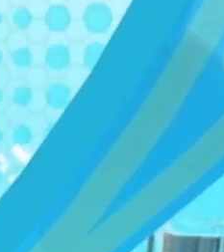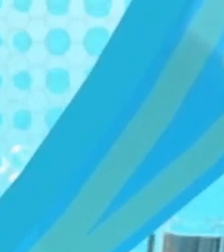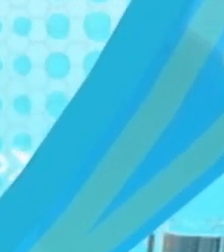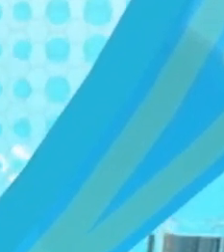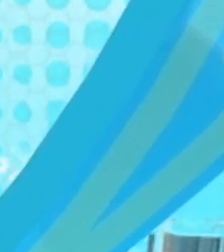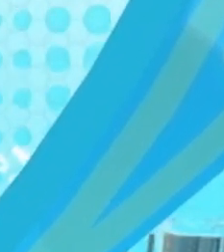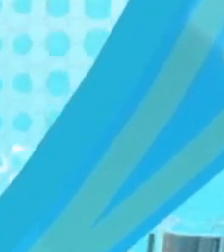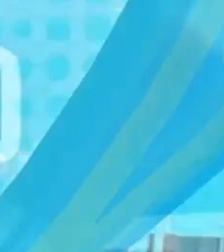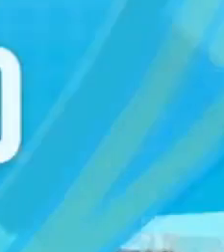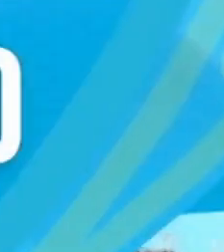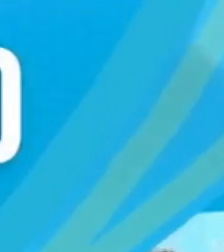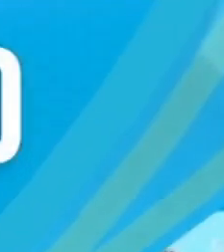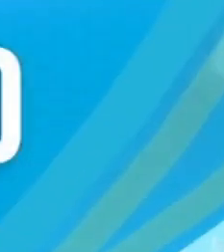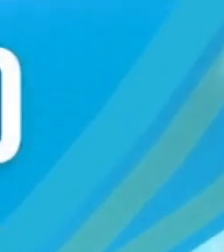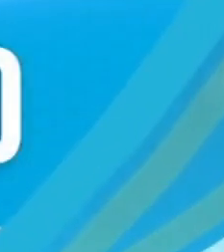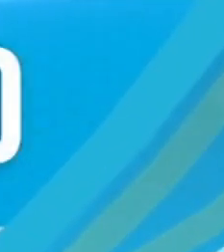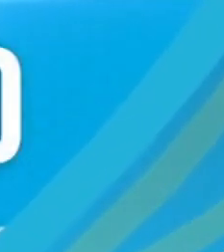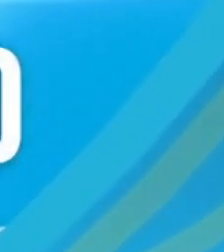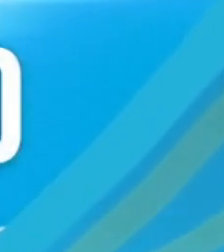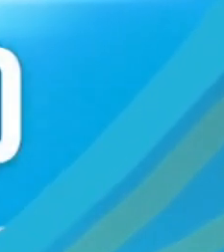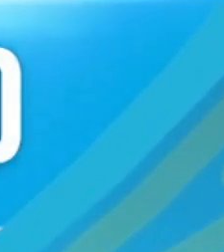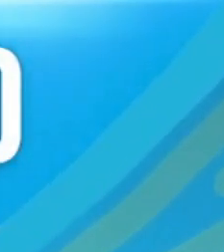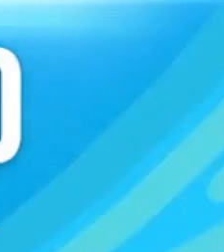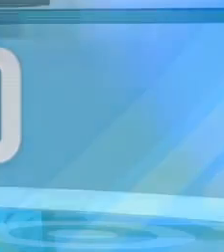Banco Popular presenta El Tipo de Cambio.